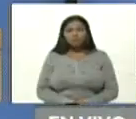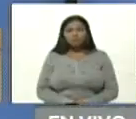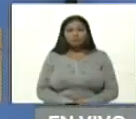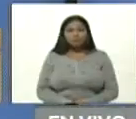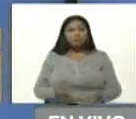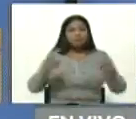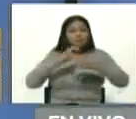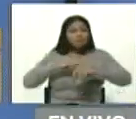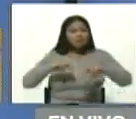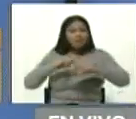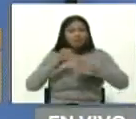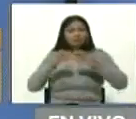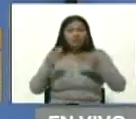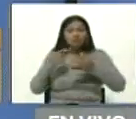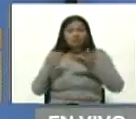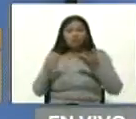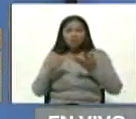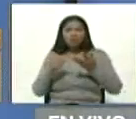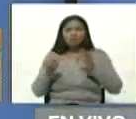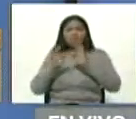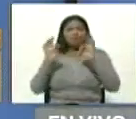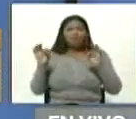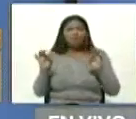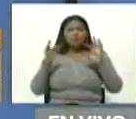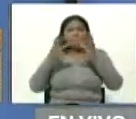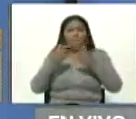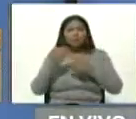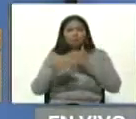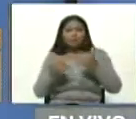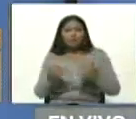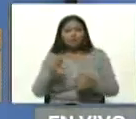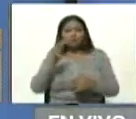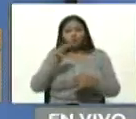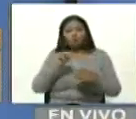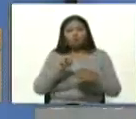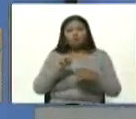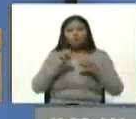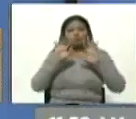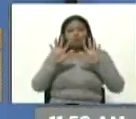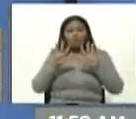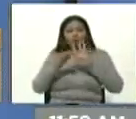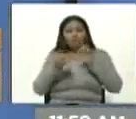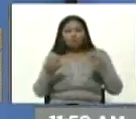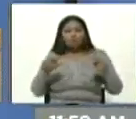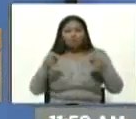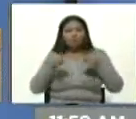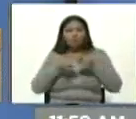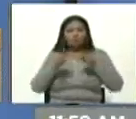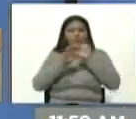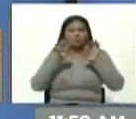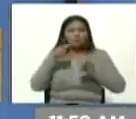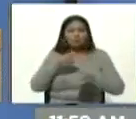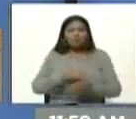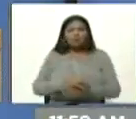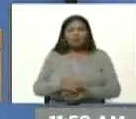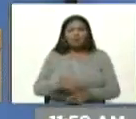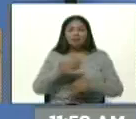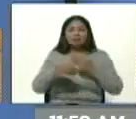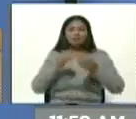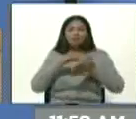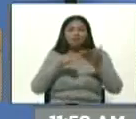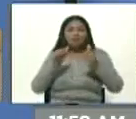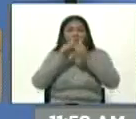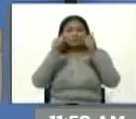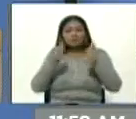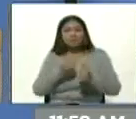Revisando las distintas maquinarias del 1x10, hay que revisar, ahorita estamos nosotros chequeando, cargando en el sistema cuántos